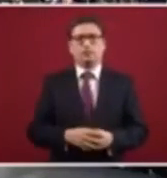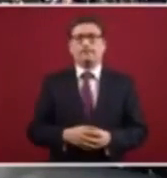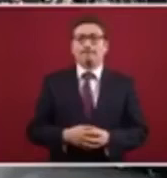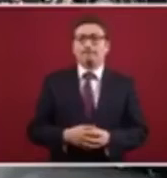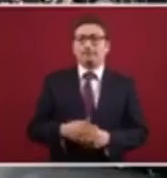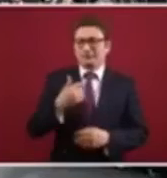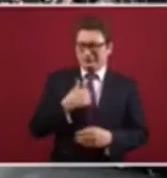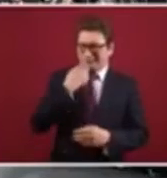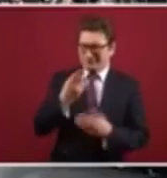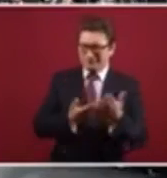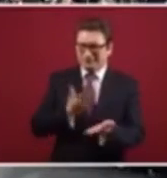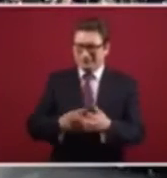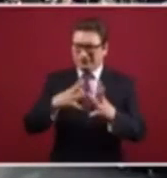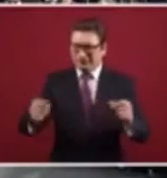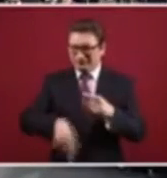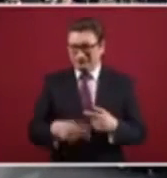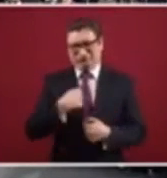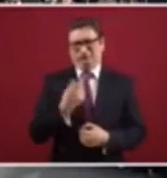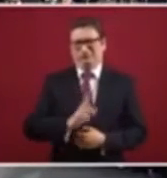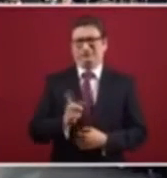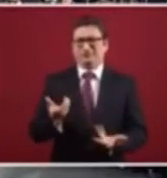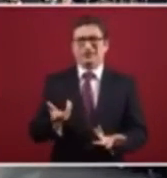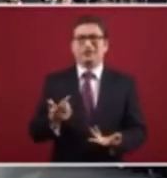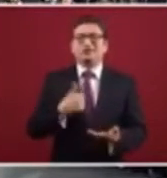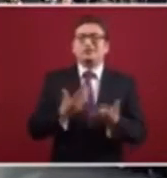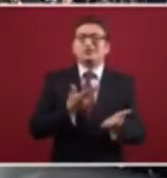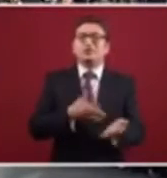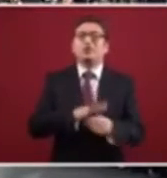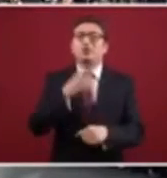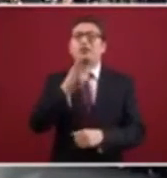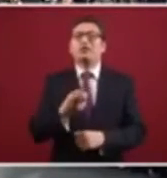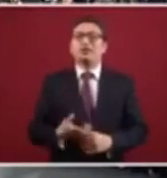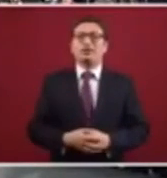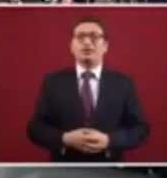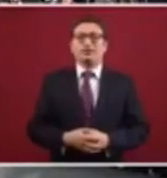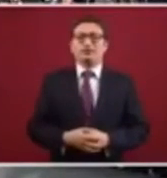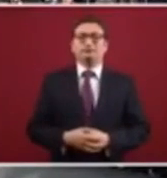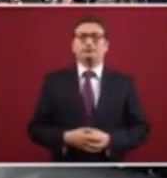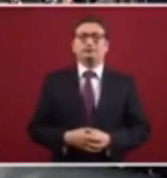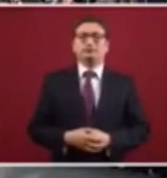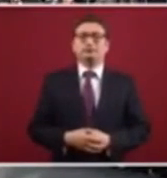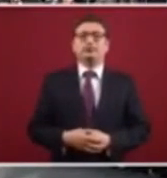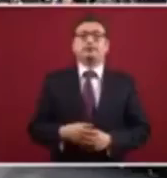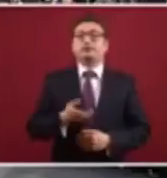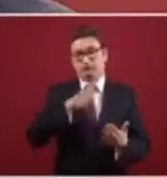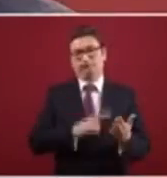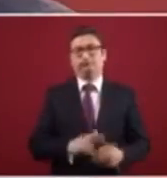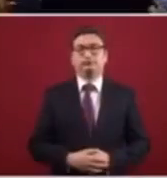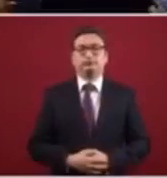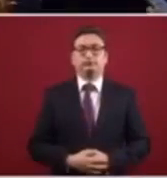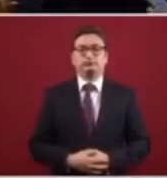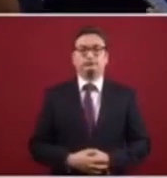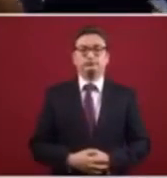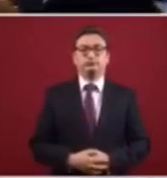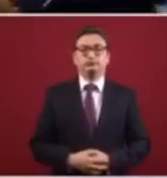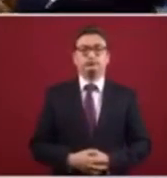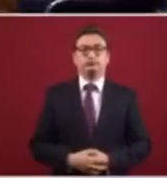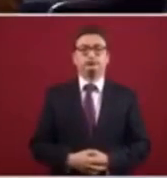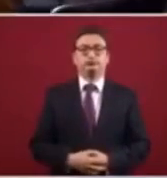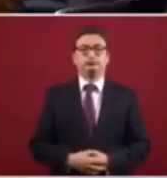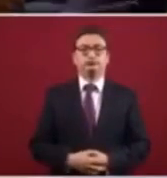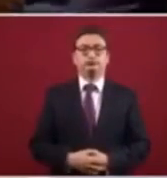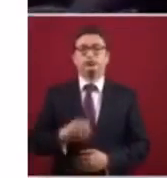yo no estoy planteando la desaparición. Yo lo que estoy planteando es de que no han funcionado. No queremos nosotros